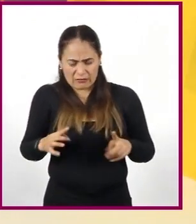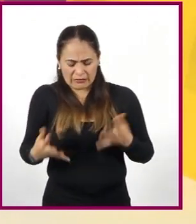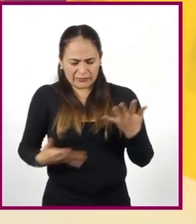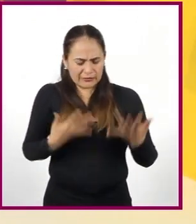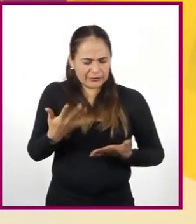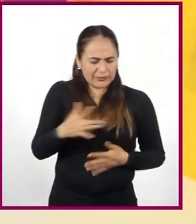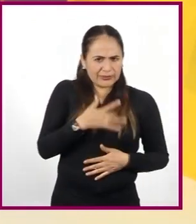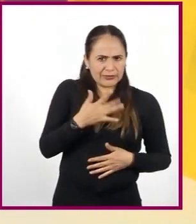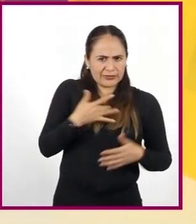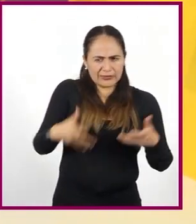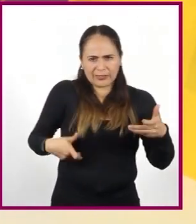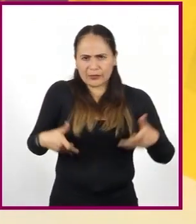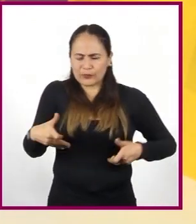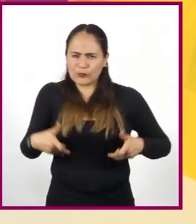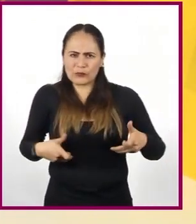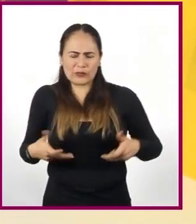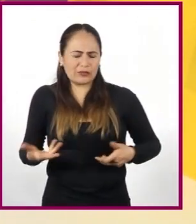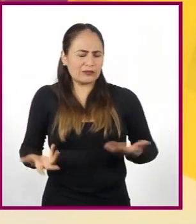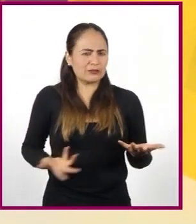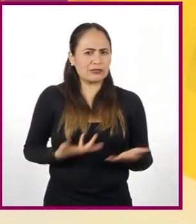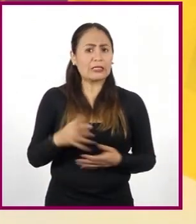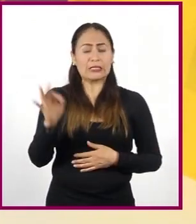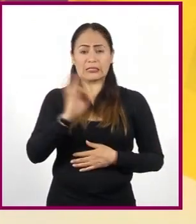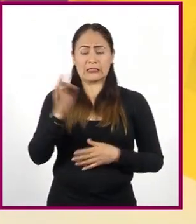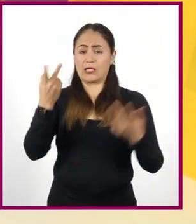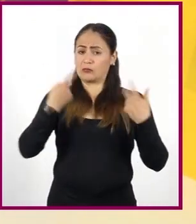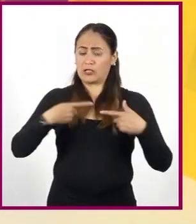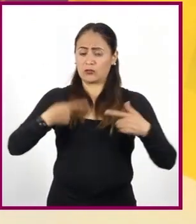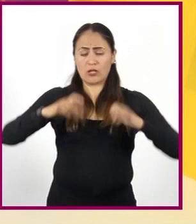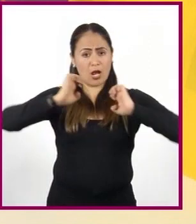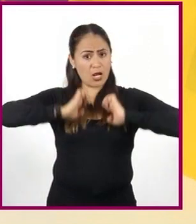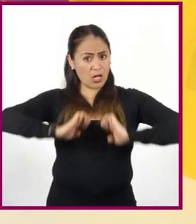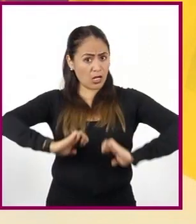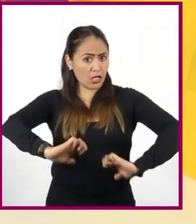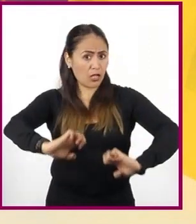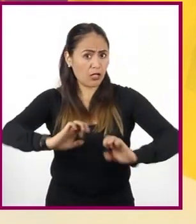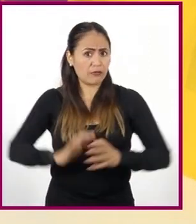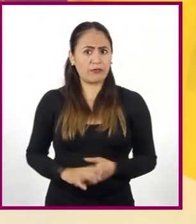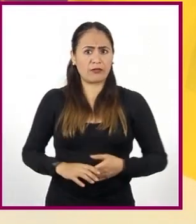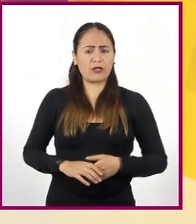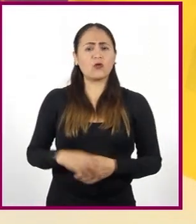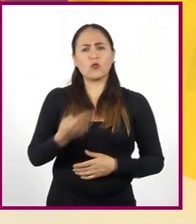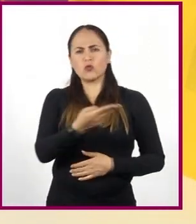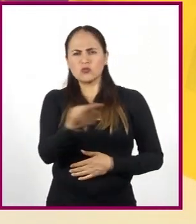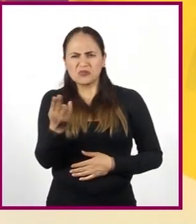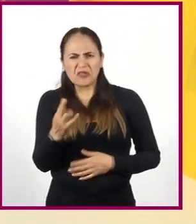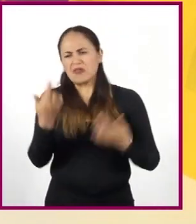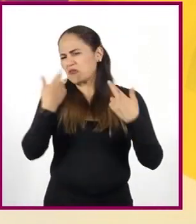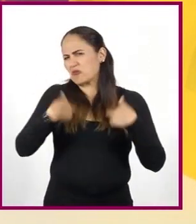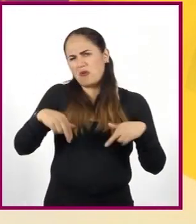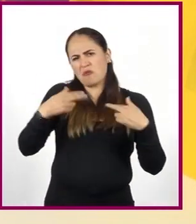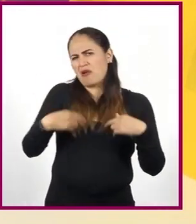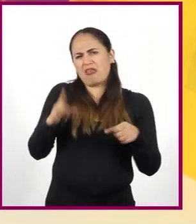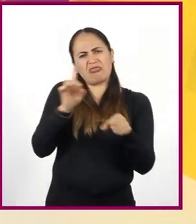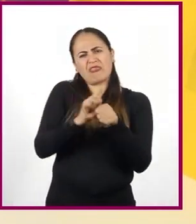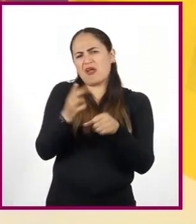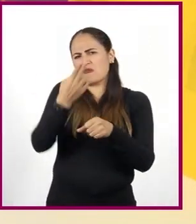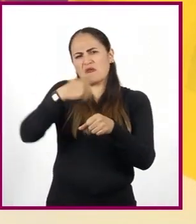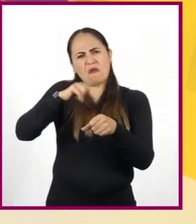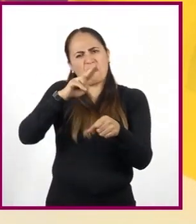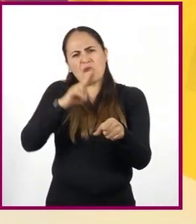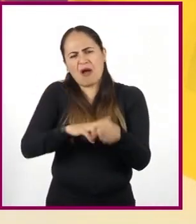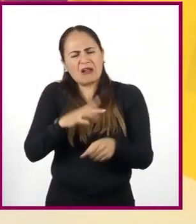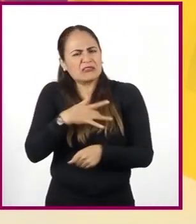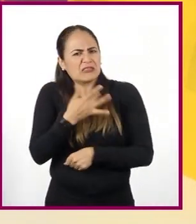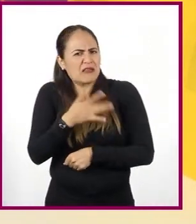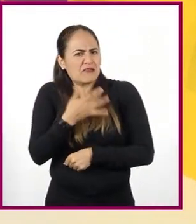algún evento en el que la gente vestía muy formal y ustedes escogieron un atuendo más casual o con el que se sintieran más cómodas